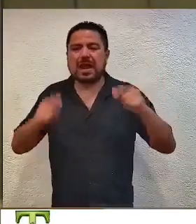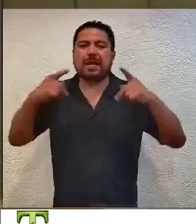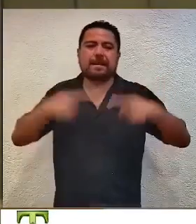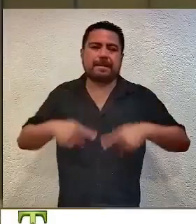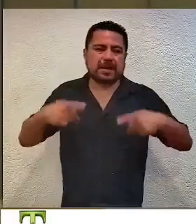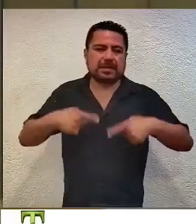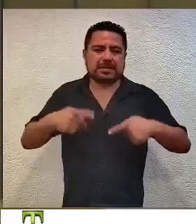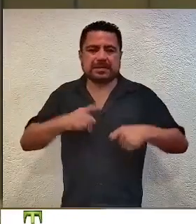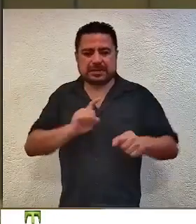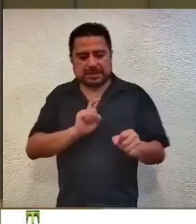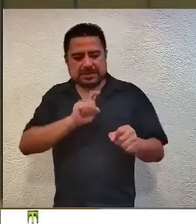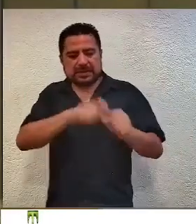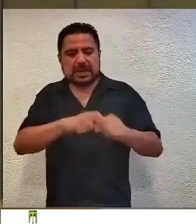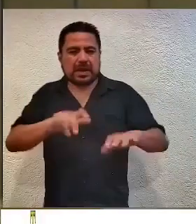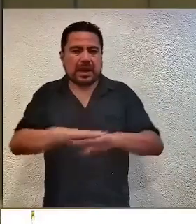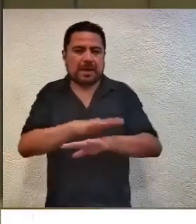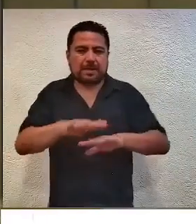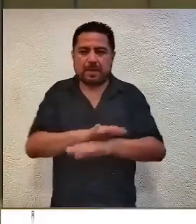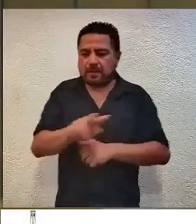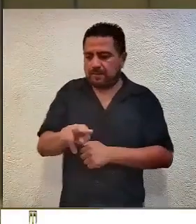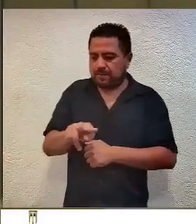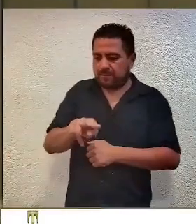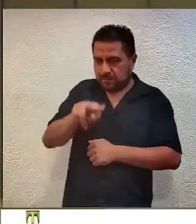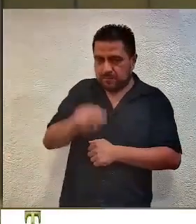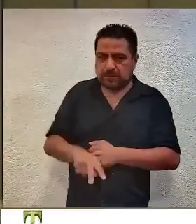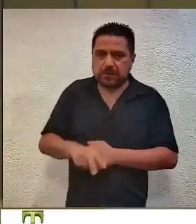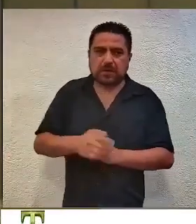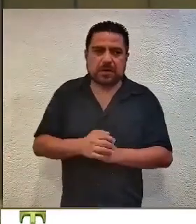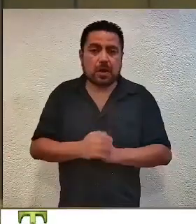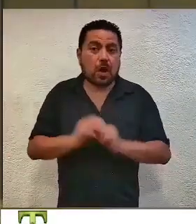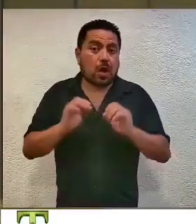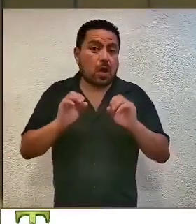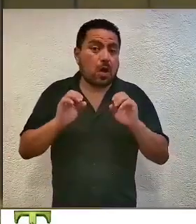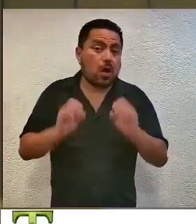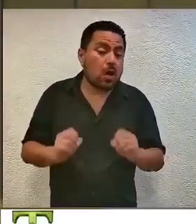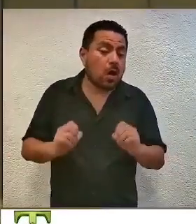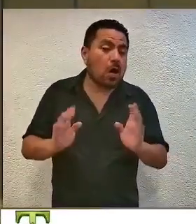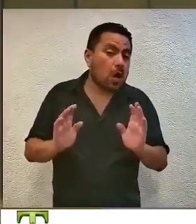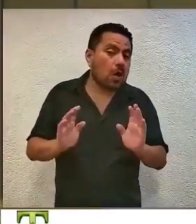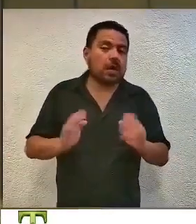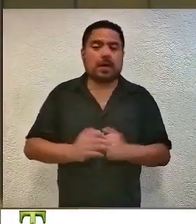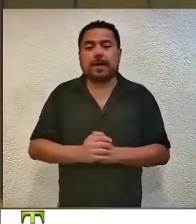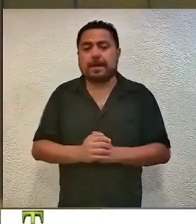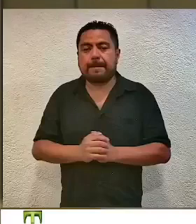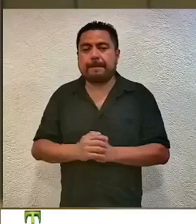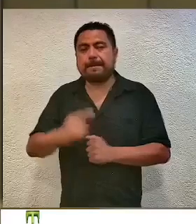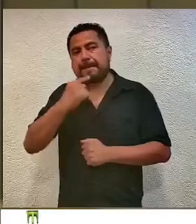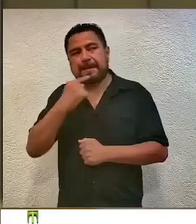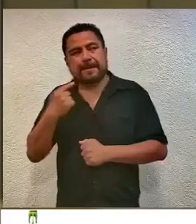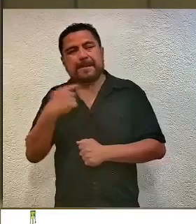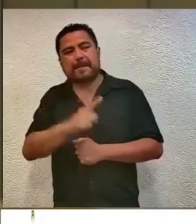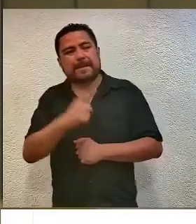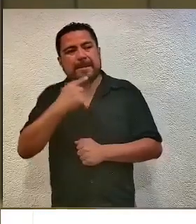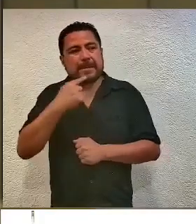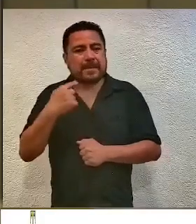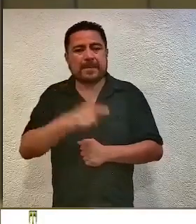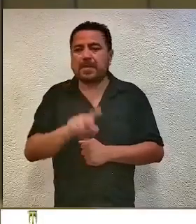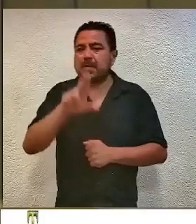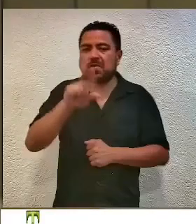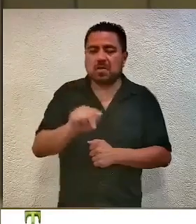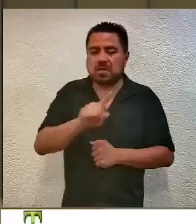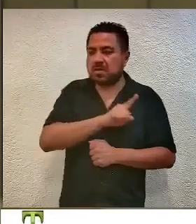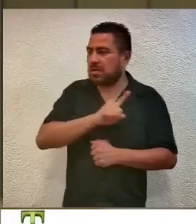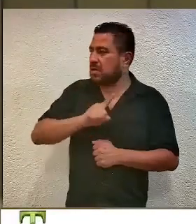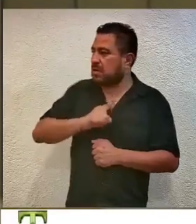personas protagonistas del cambio verdadero, o si por el contrario las impugnaciones no deben ser